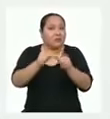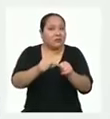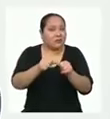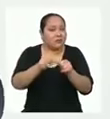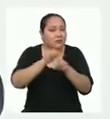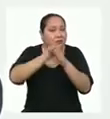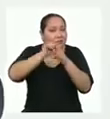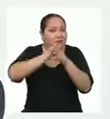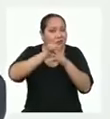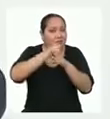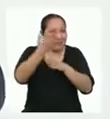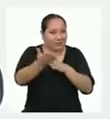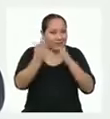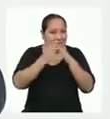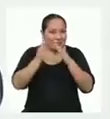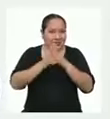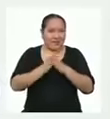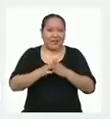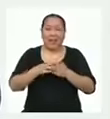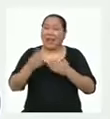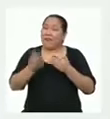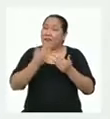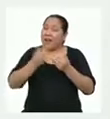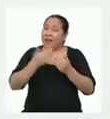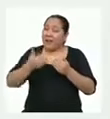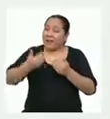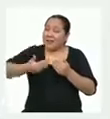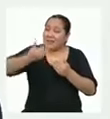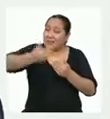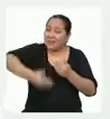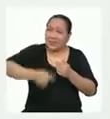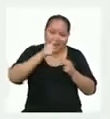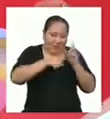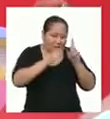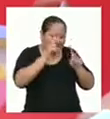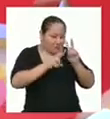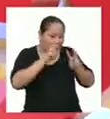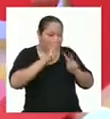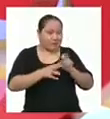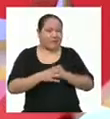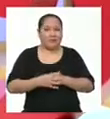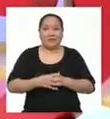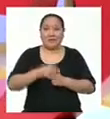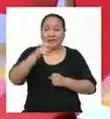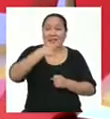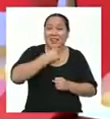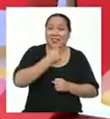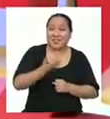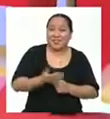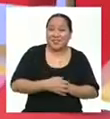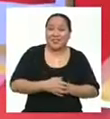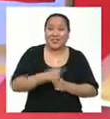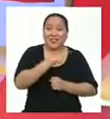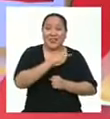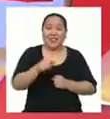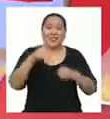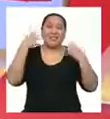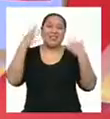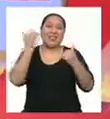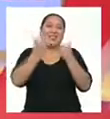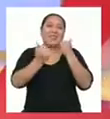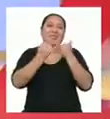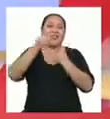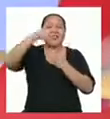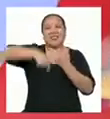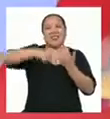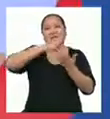en sus casas. Cada vez se les hará más fácil hacer estos cálculos. ¿Qué les pareció? Con esto hemos terminado